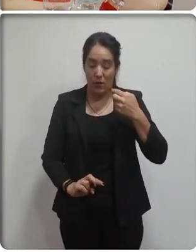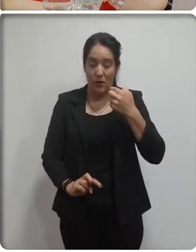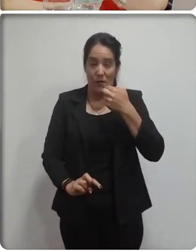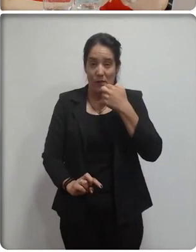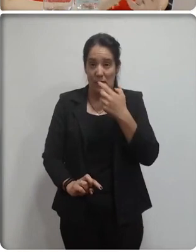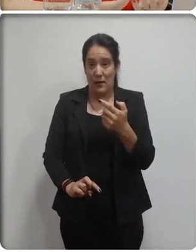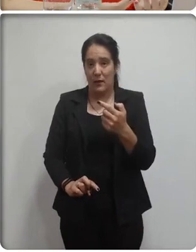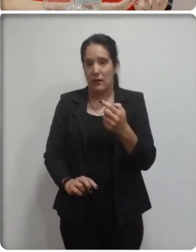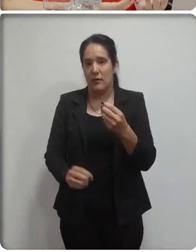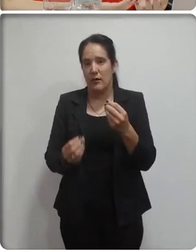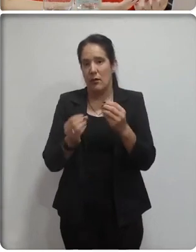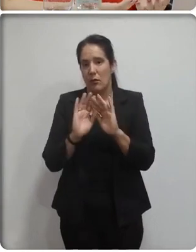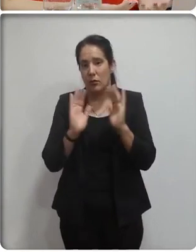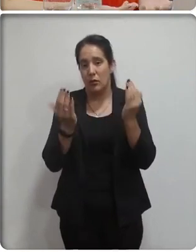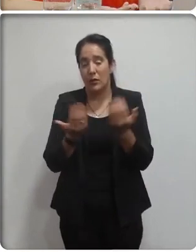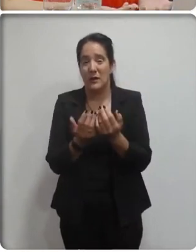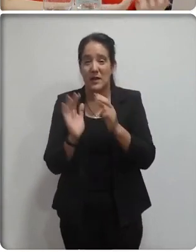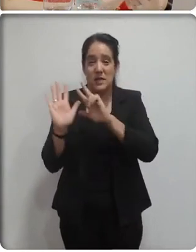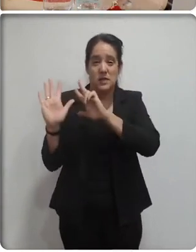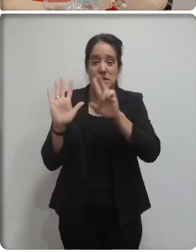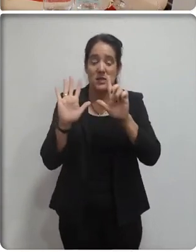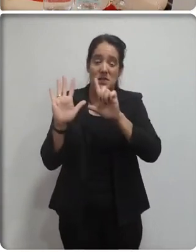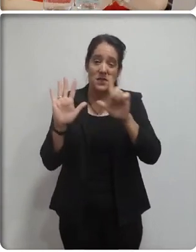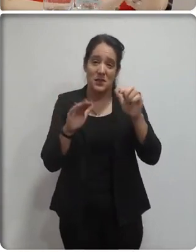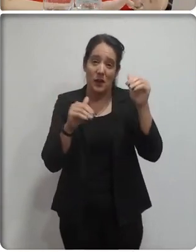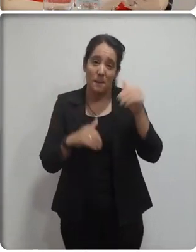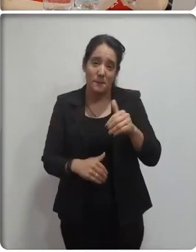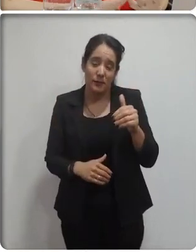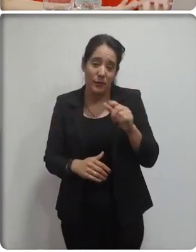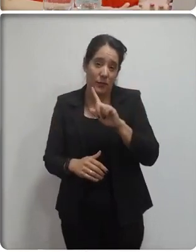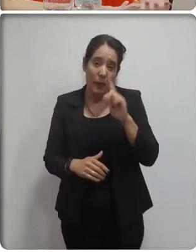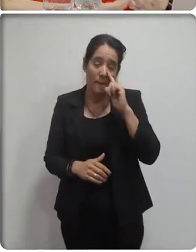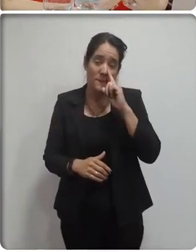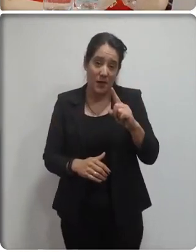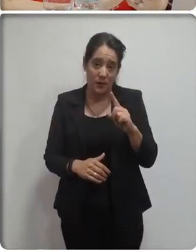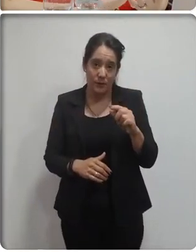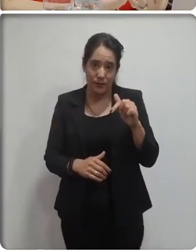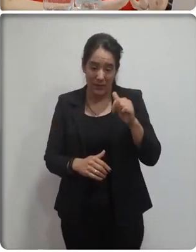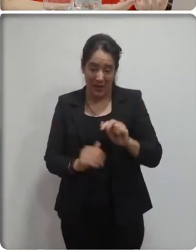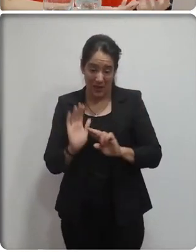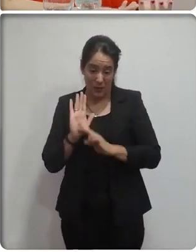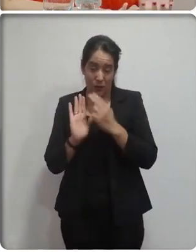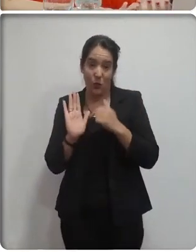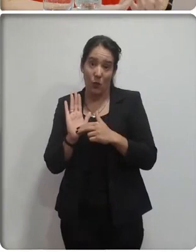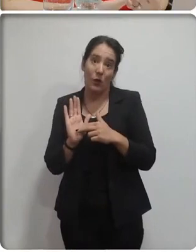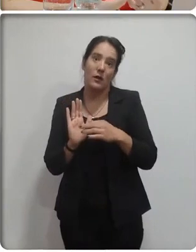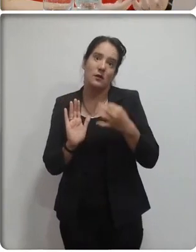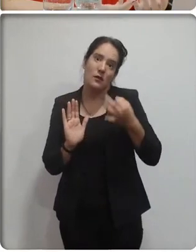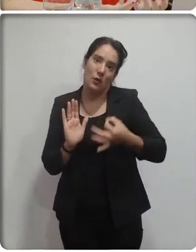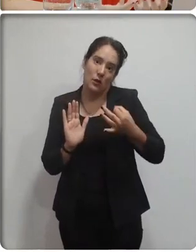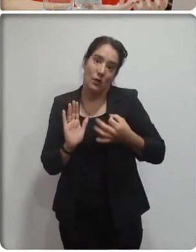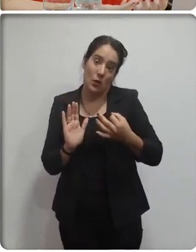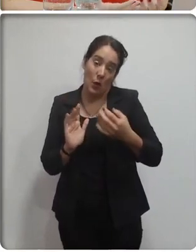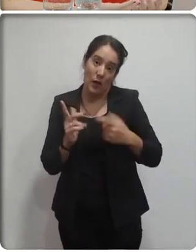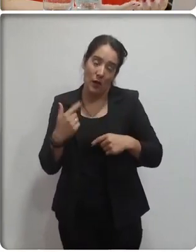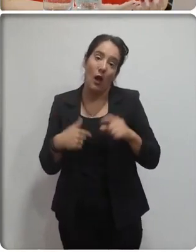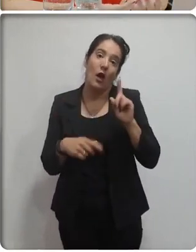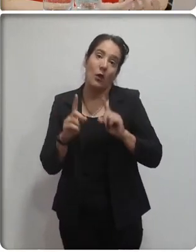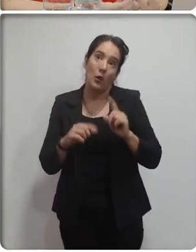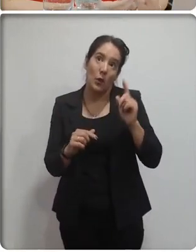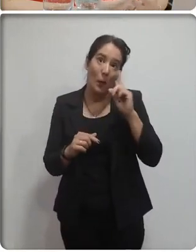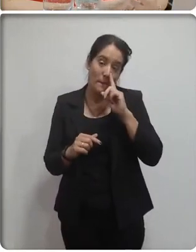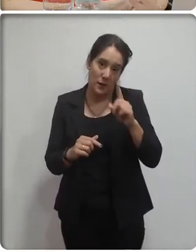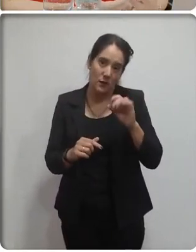pueden haber en el mundo más de 7.000. El Uruguay, por su incidencia, seguramente tiene algunos miles, no los